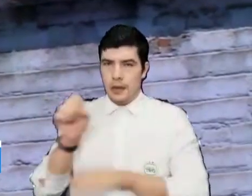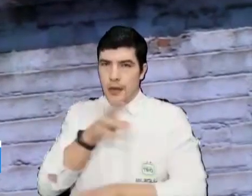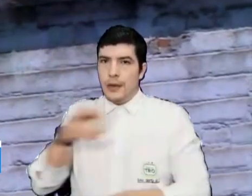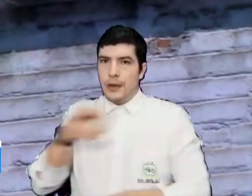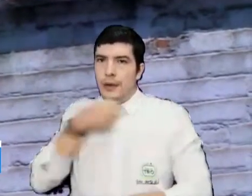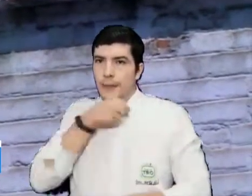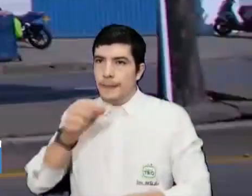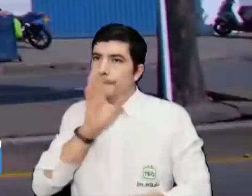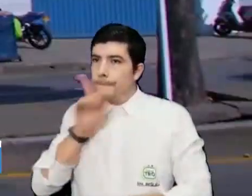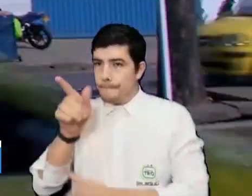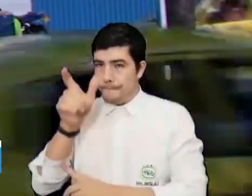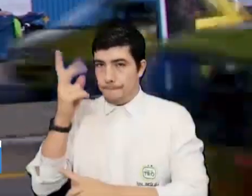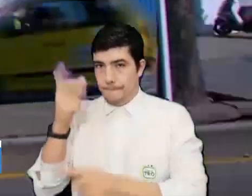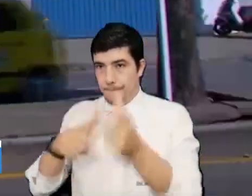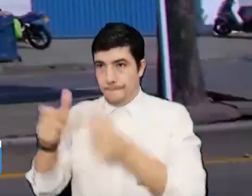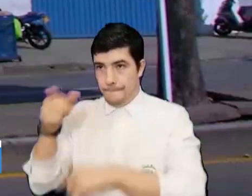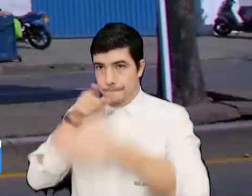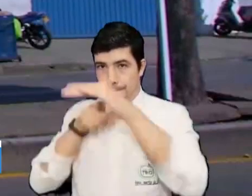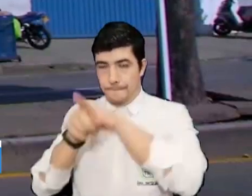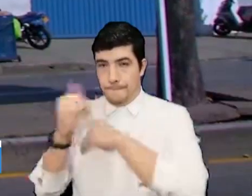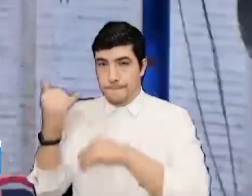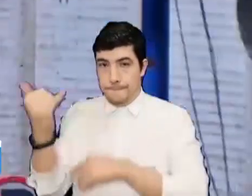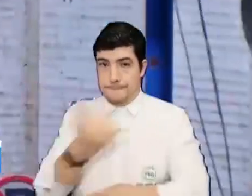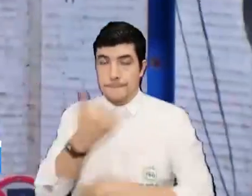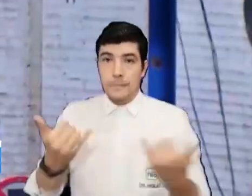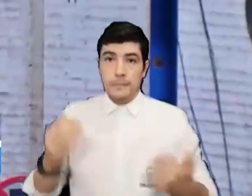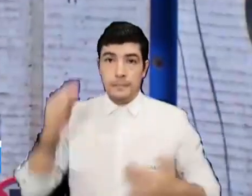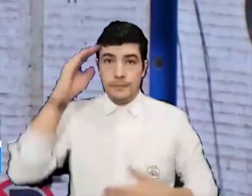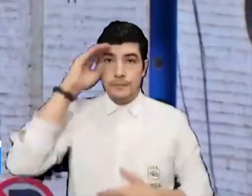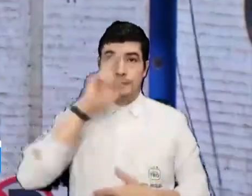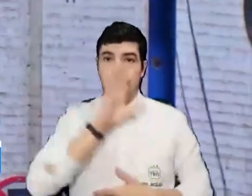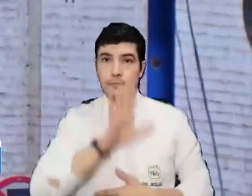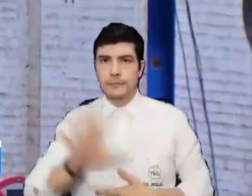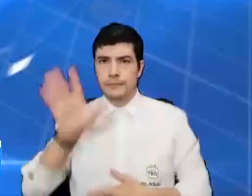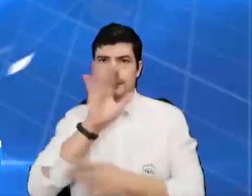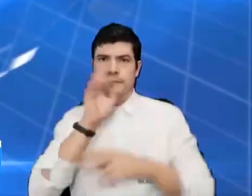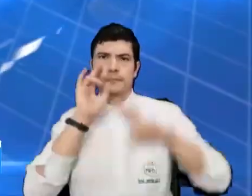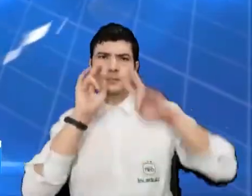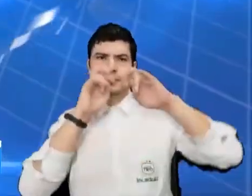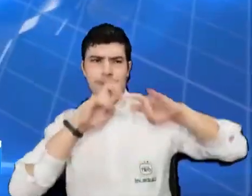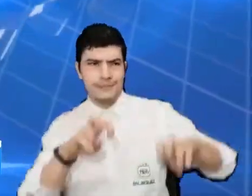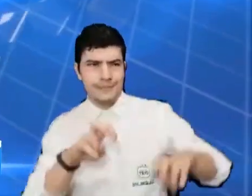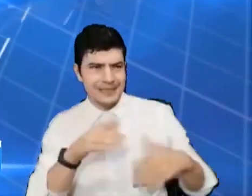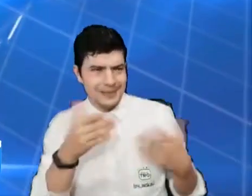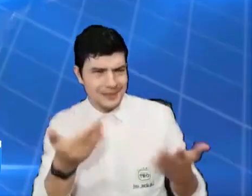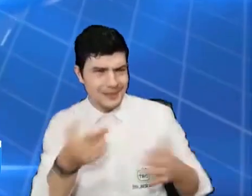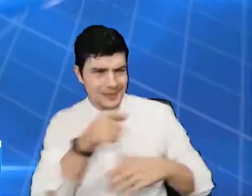los internos fugados. Las autoridades investigan qué pasó y cómo se dio la fuga.